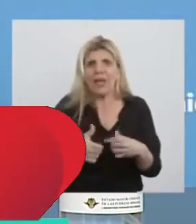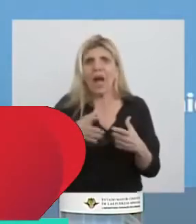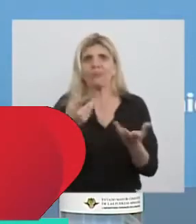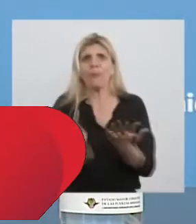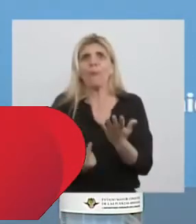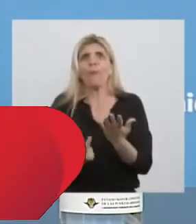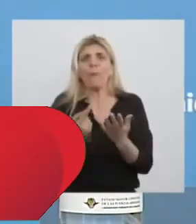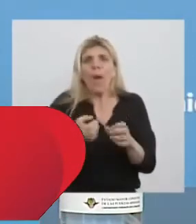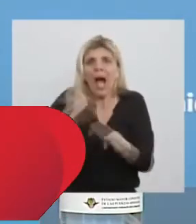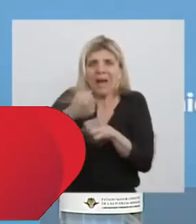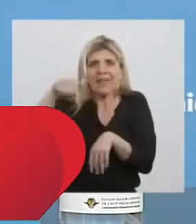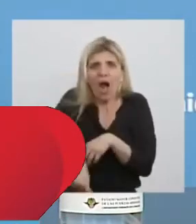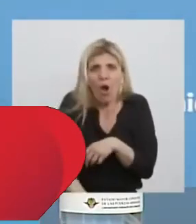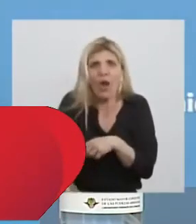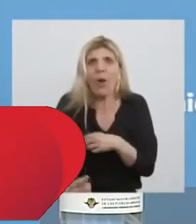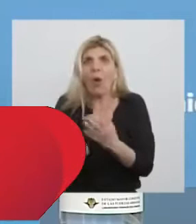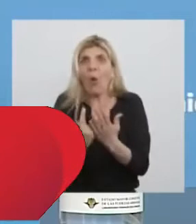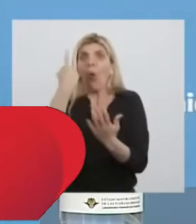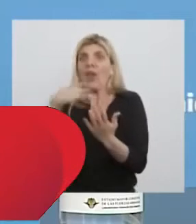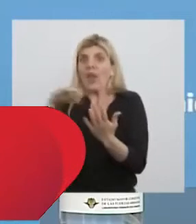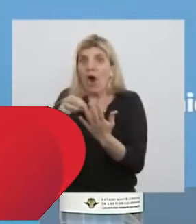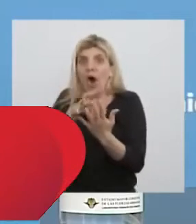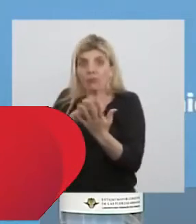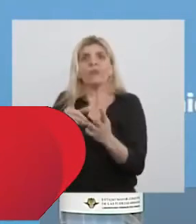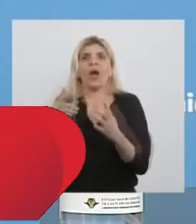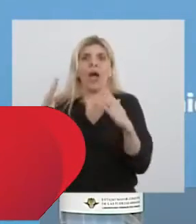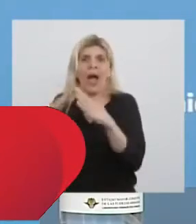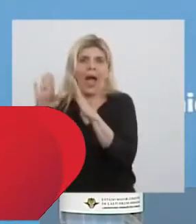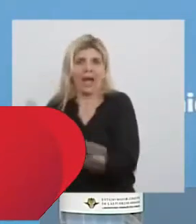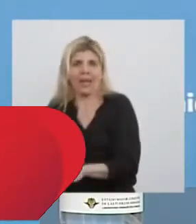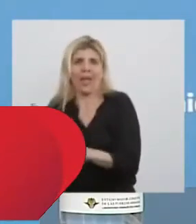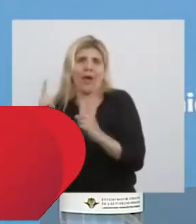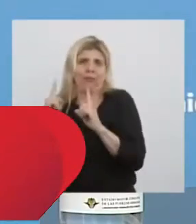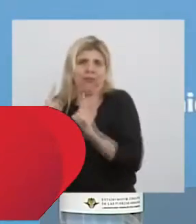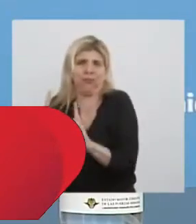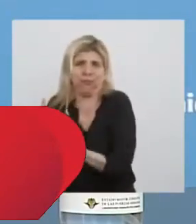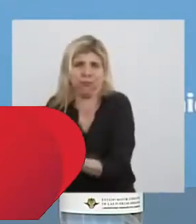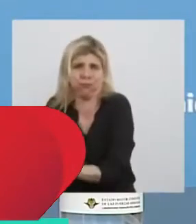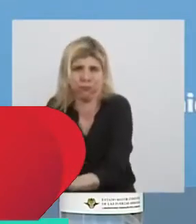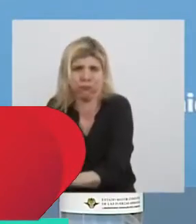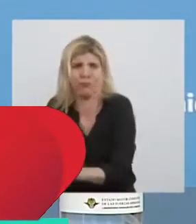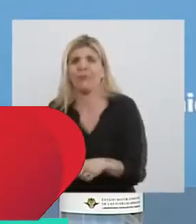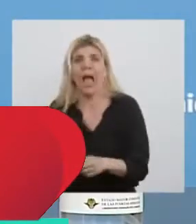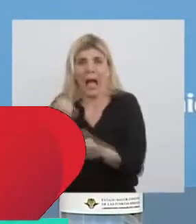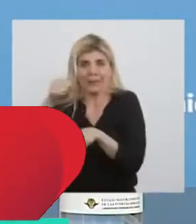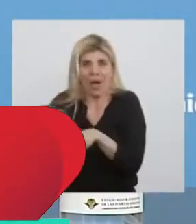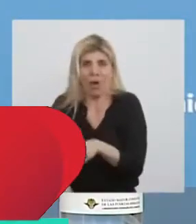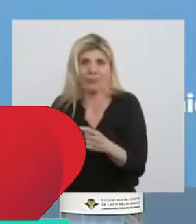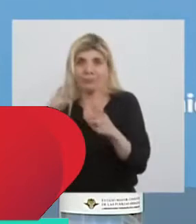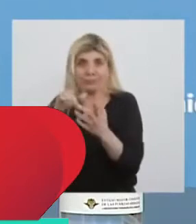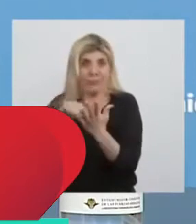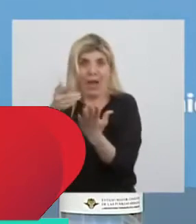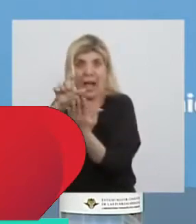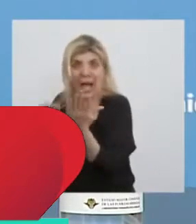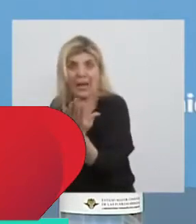día hasta aquí se mantuvo en aislamiento social obligatorio, preventivo y obligatorio, ahora